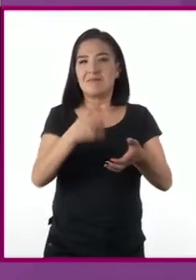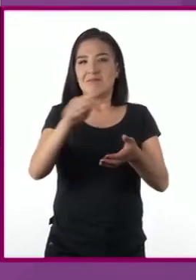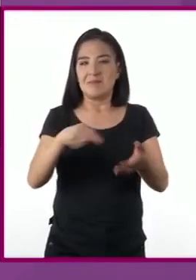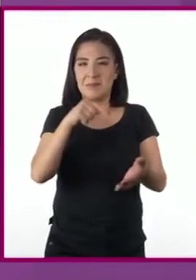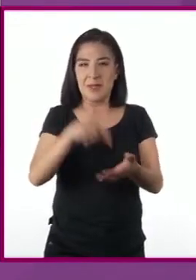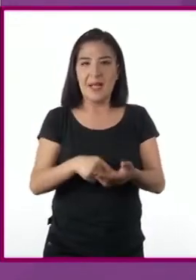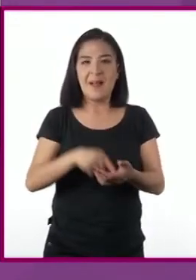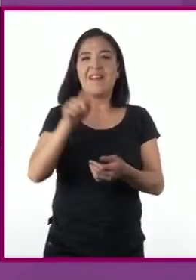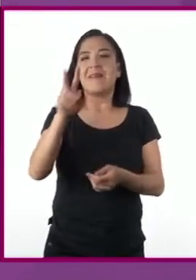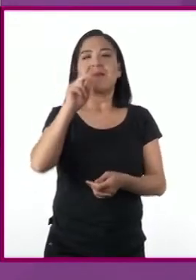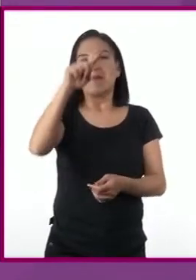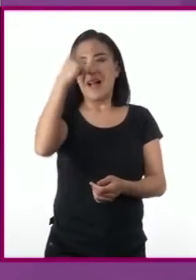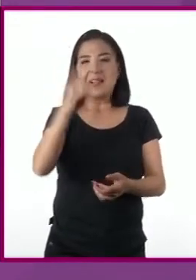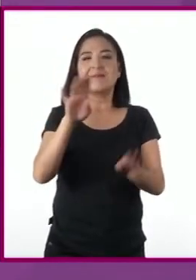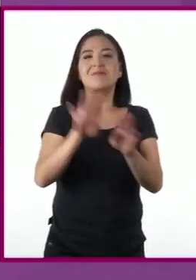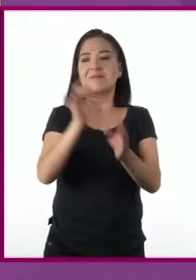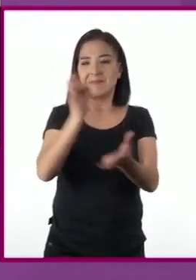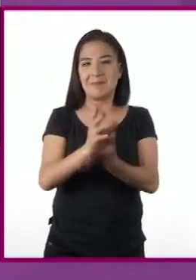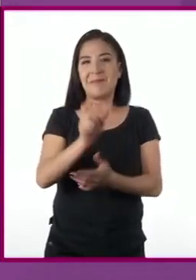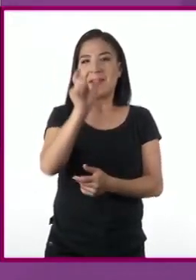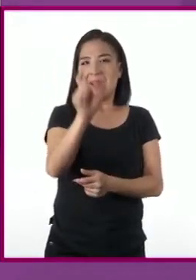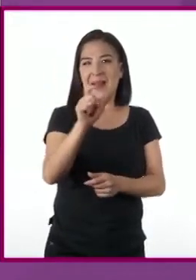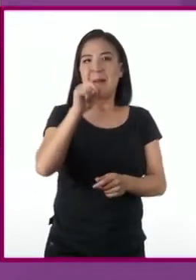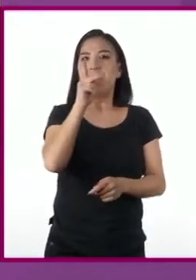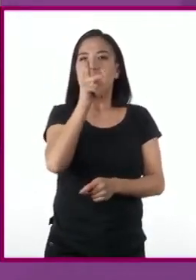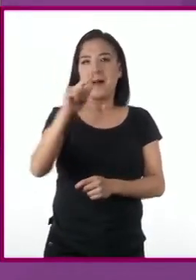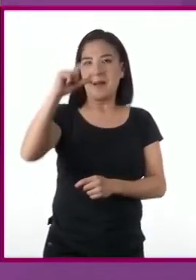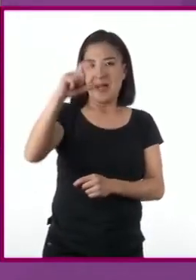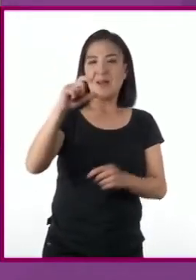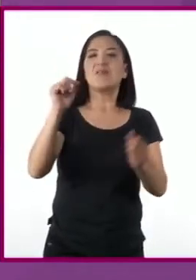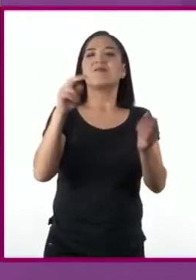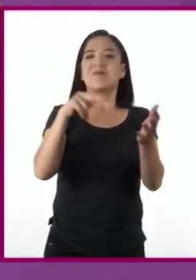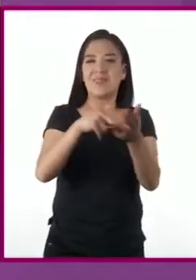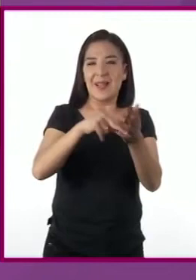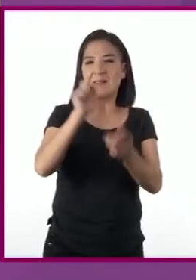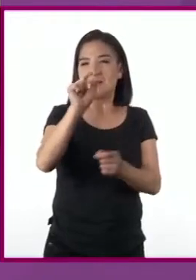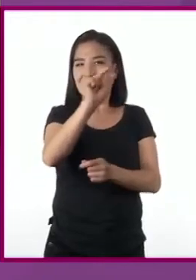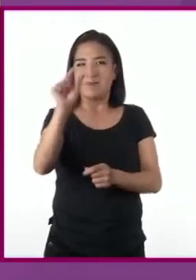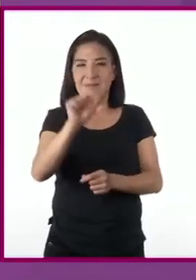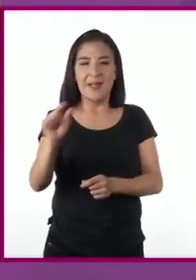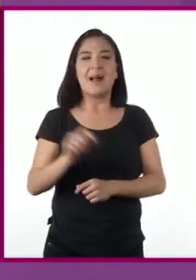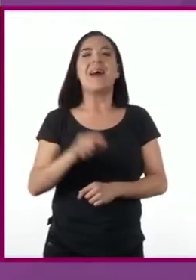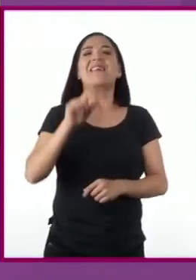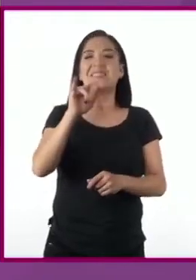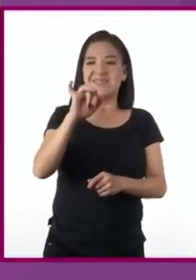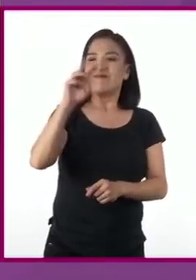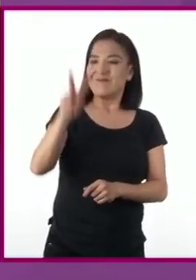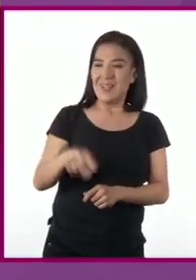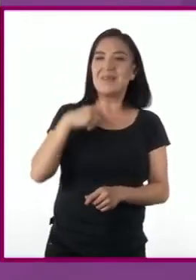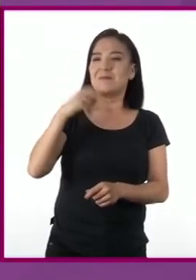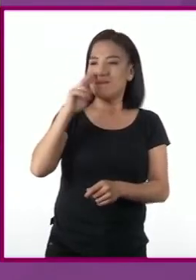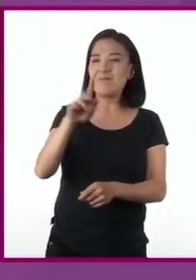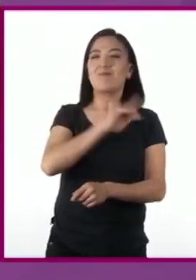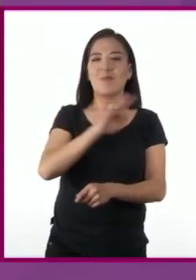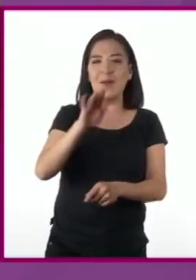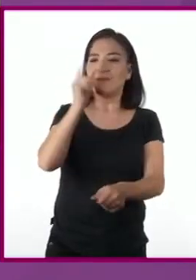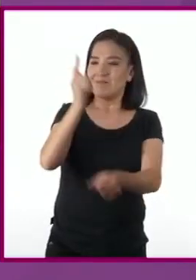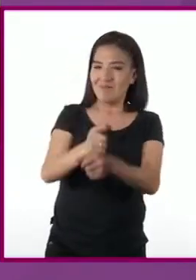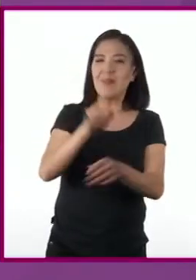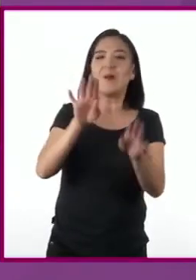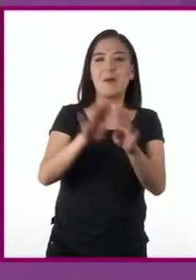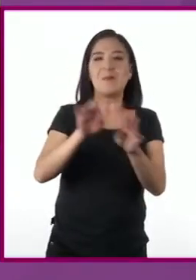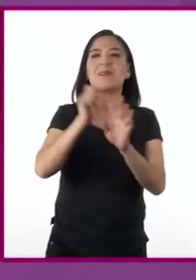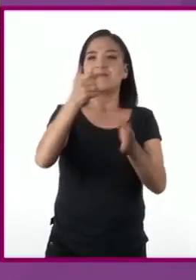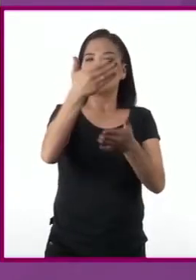porque está con mayúsculas y negritas. Cierto, qué bueno que así podemos identificar fácilmente los datos